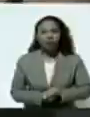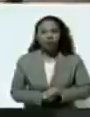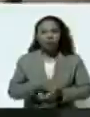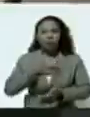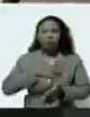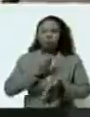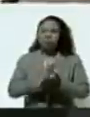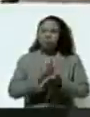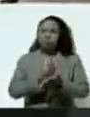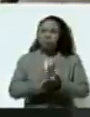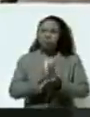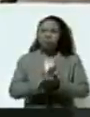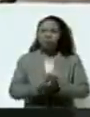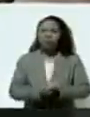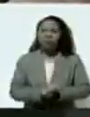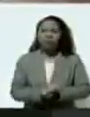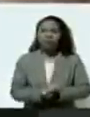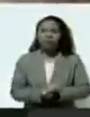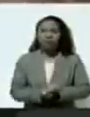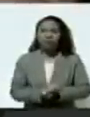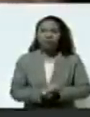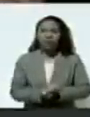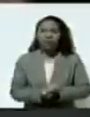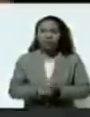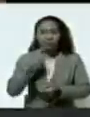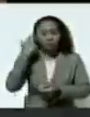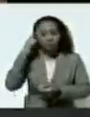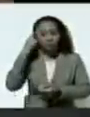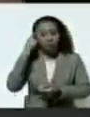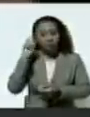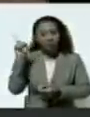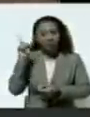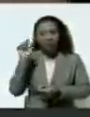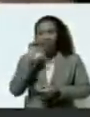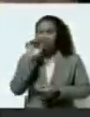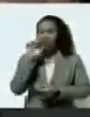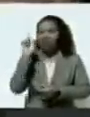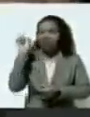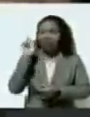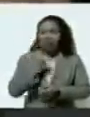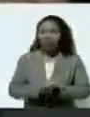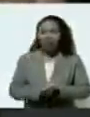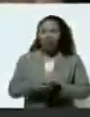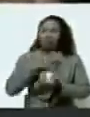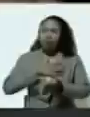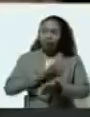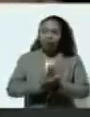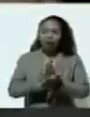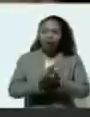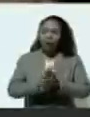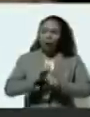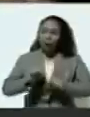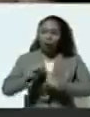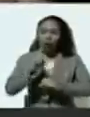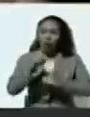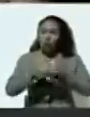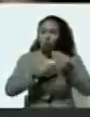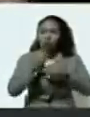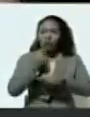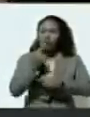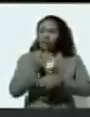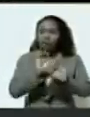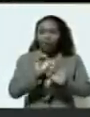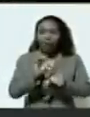tranquilo, gordo. Como no te acuerdas de la disciplina de Caurimares, Erillo. Tranquilo, gordo, no hagas ruido y